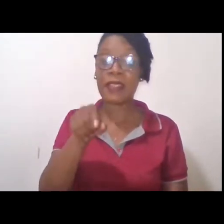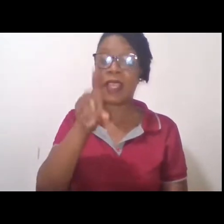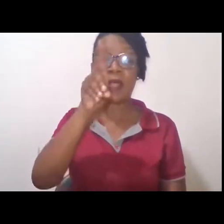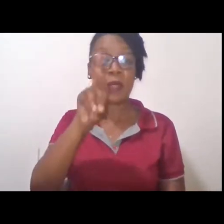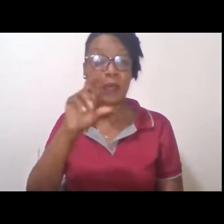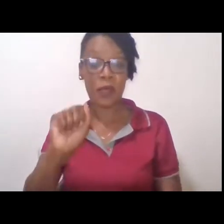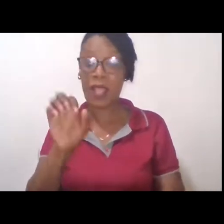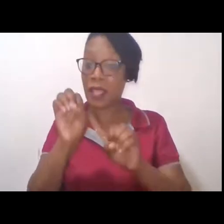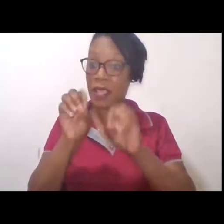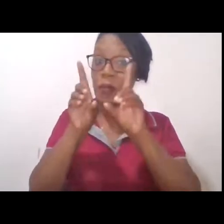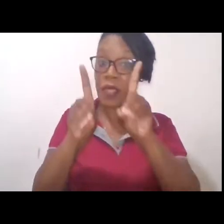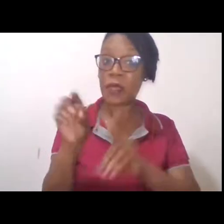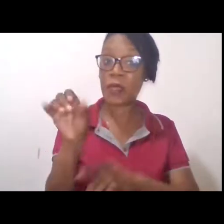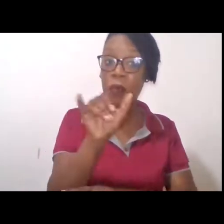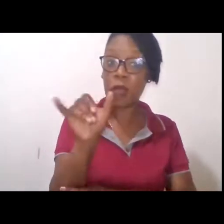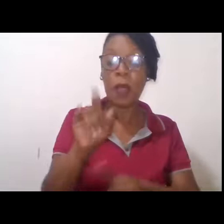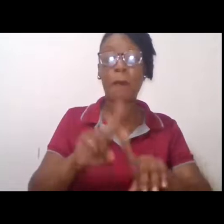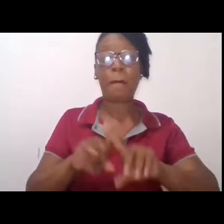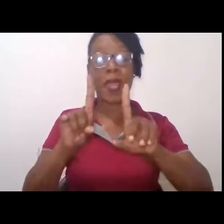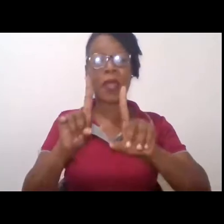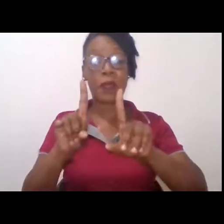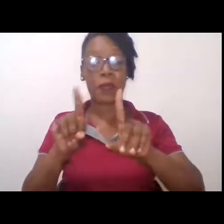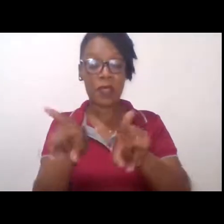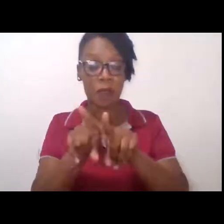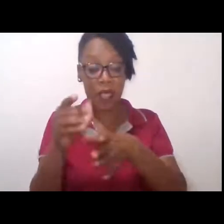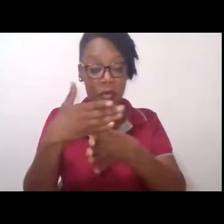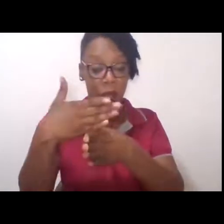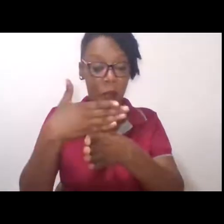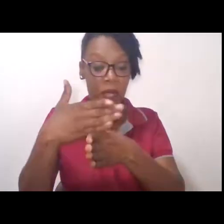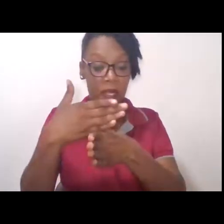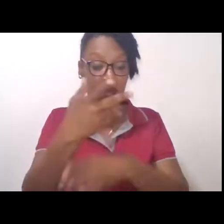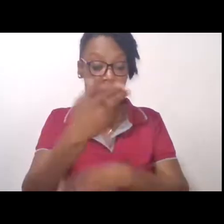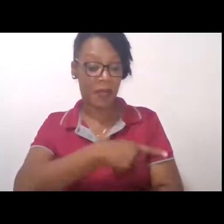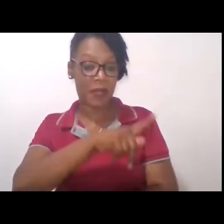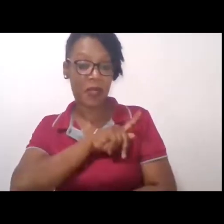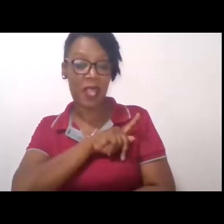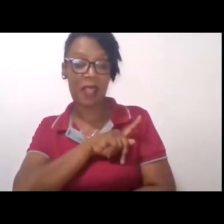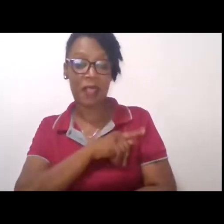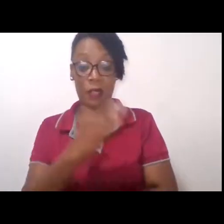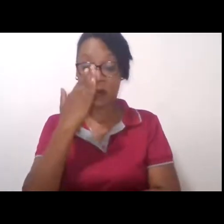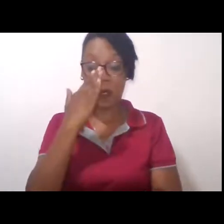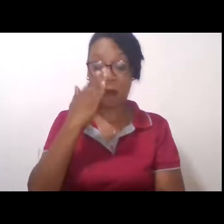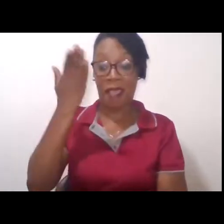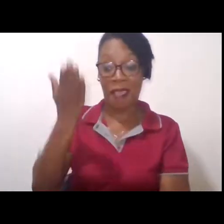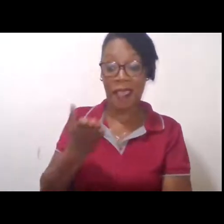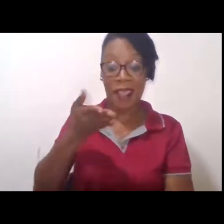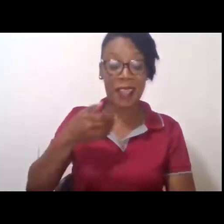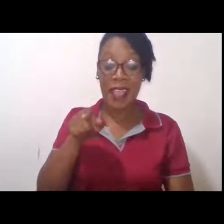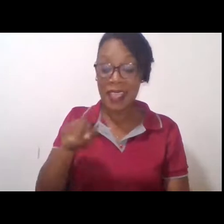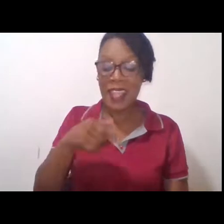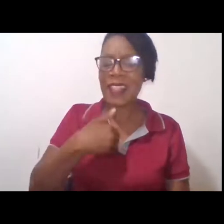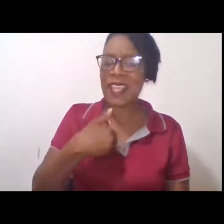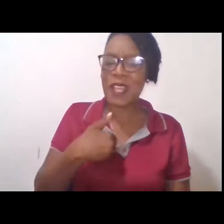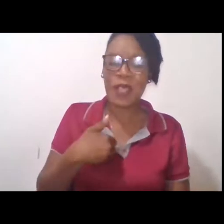compartir también una parte personal en torno a su maternidad, dado que ella cuenta con un chiquito precioso,